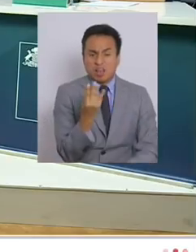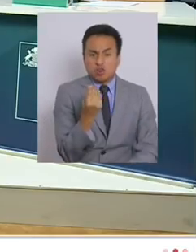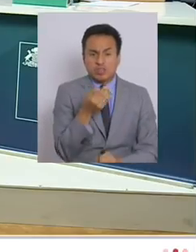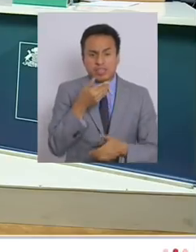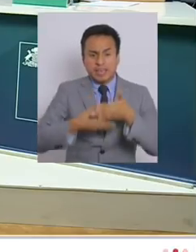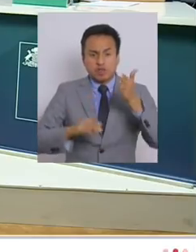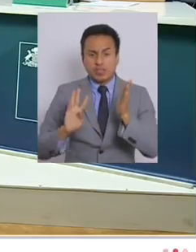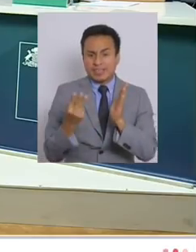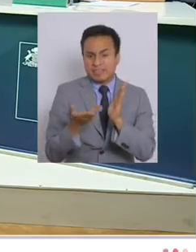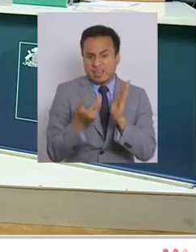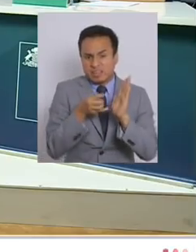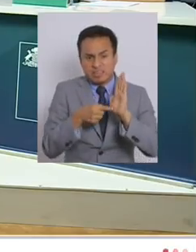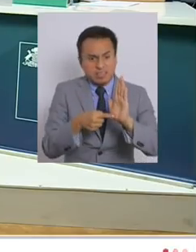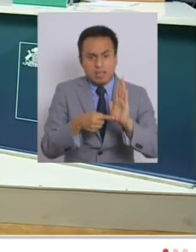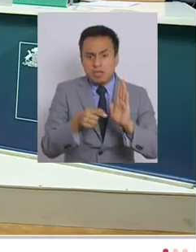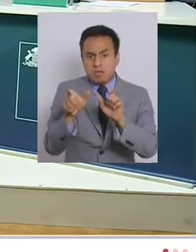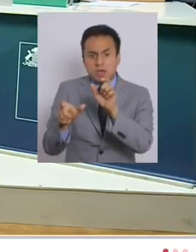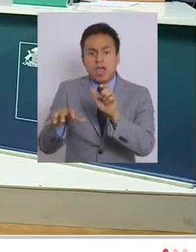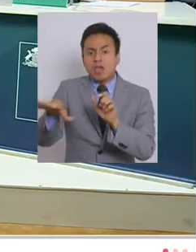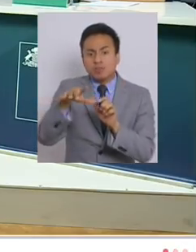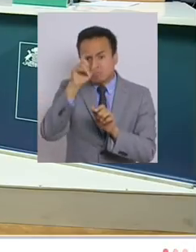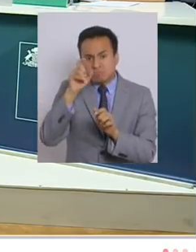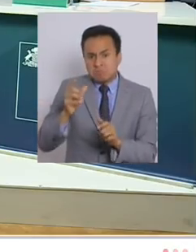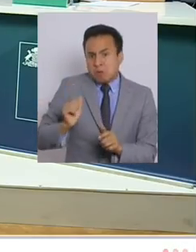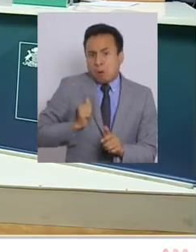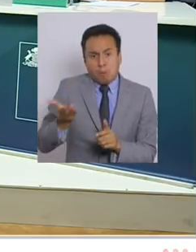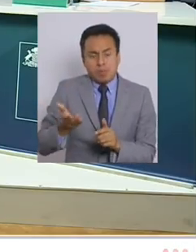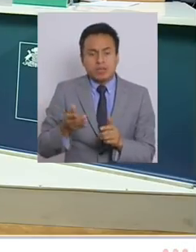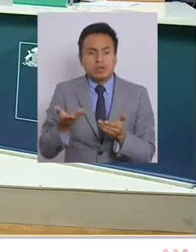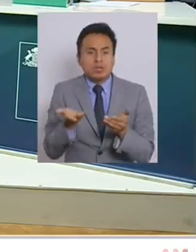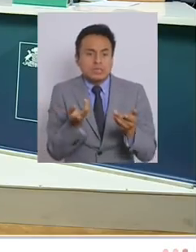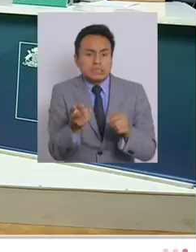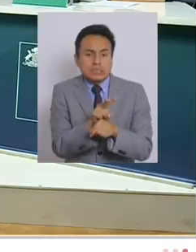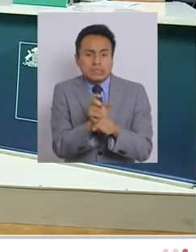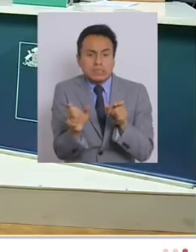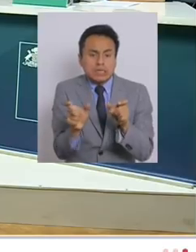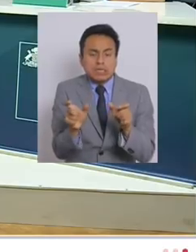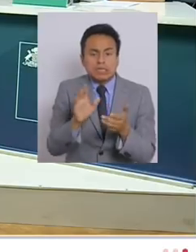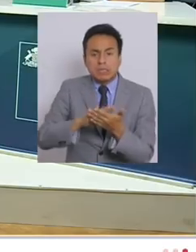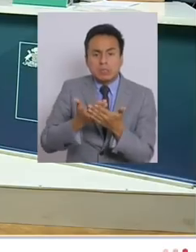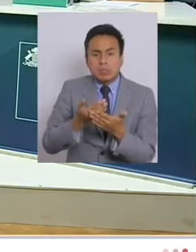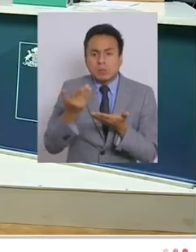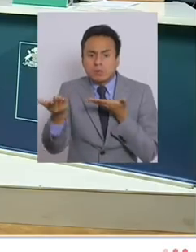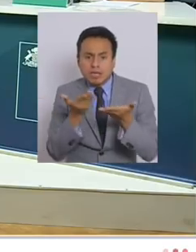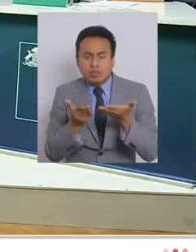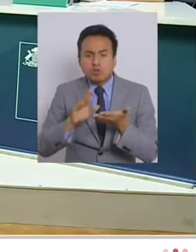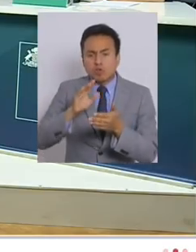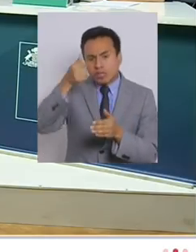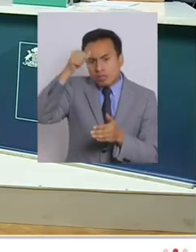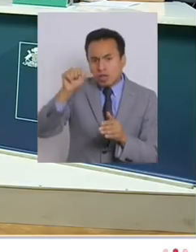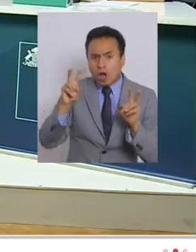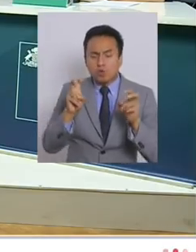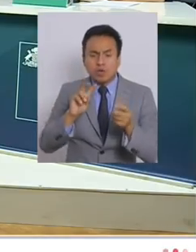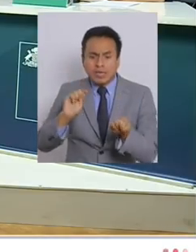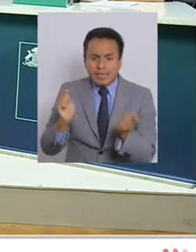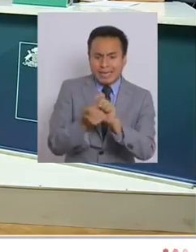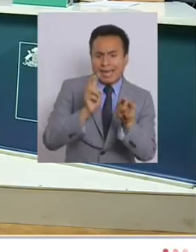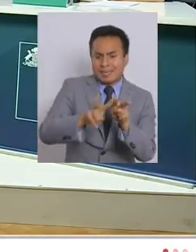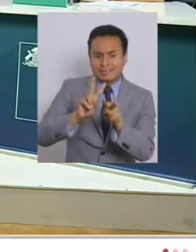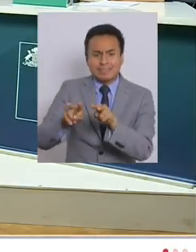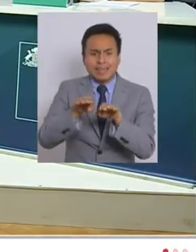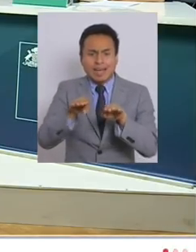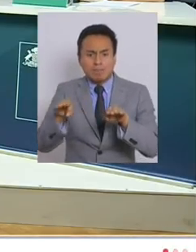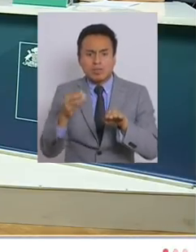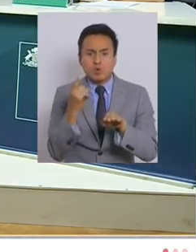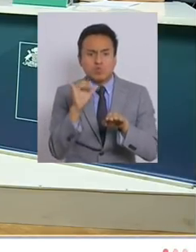el día de hoy que no han cumplido versado con la superintendencia de salud por las sanciones o en alguna solución para la reconversión de las